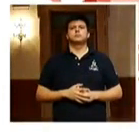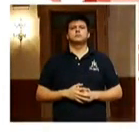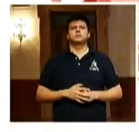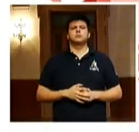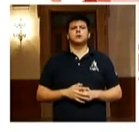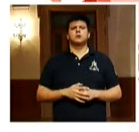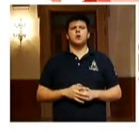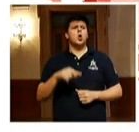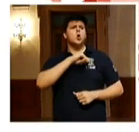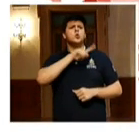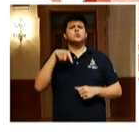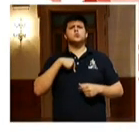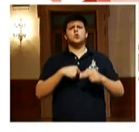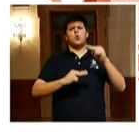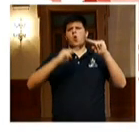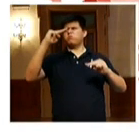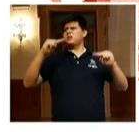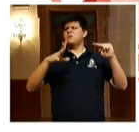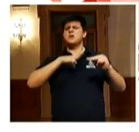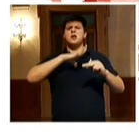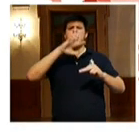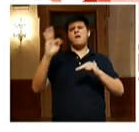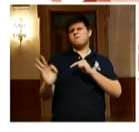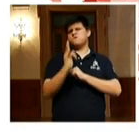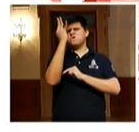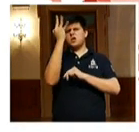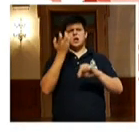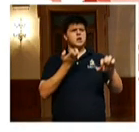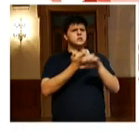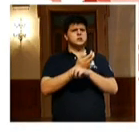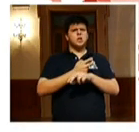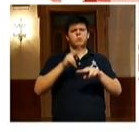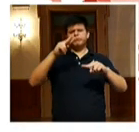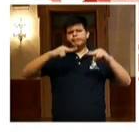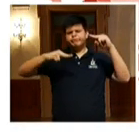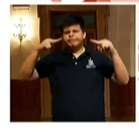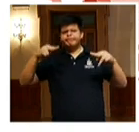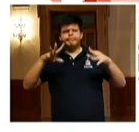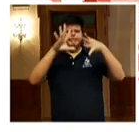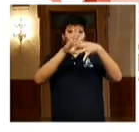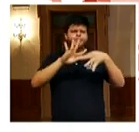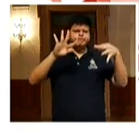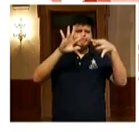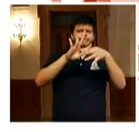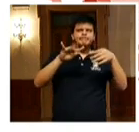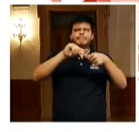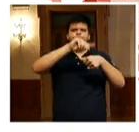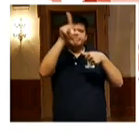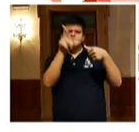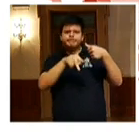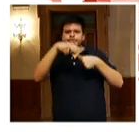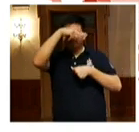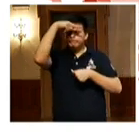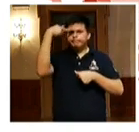como estamos localizados como estado a nivel país